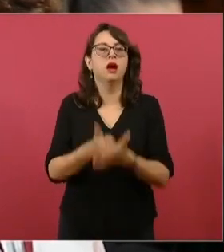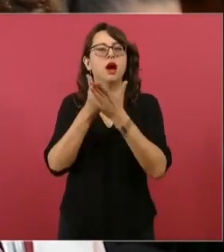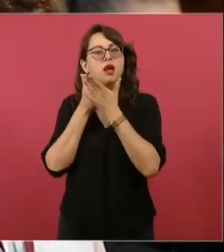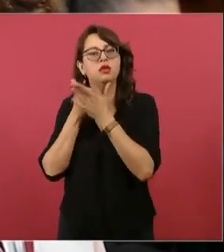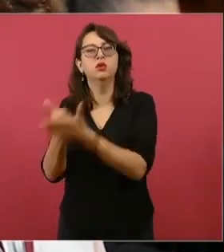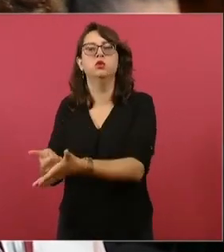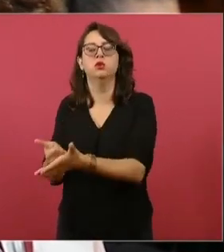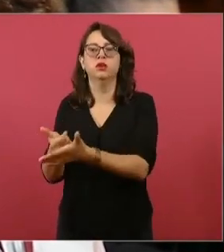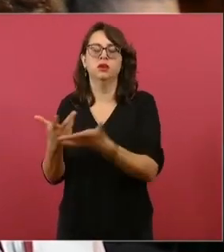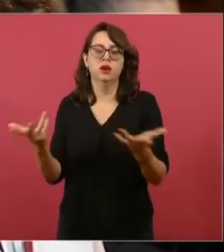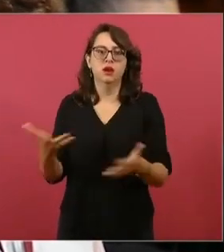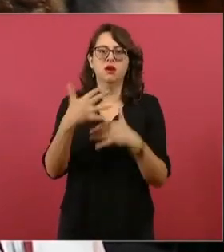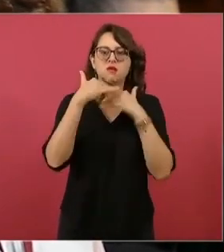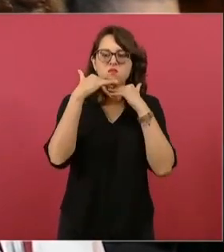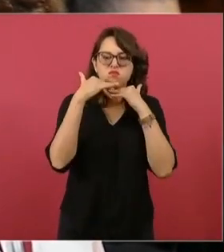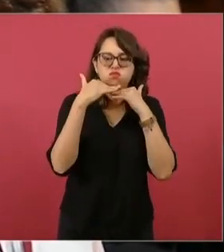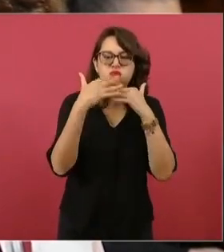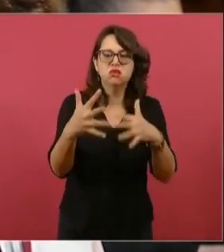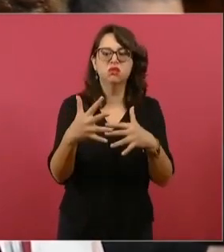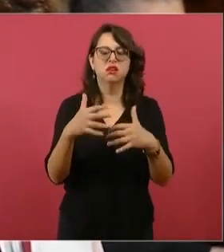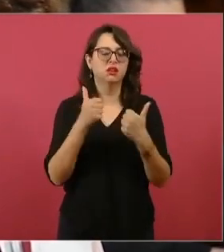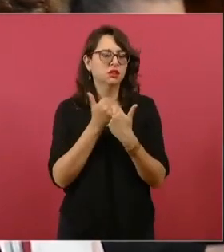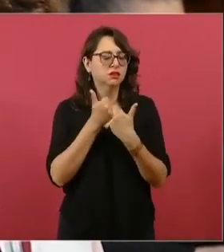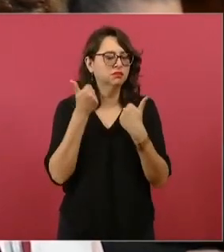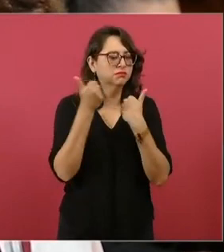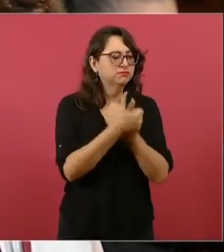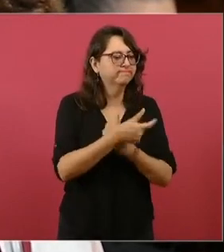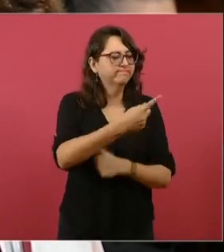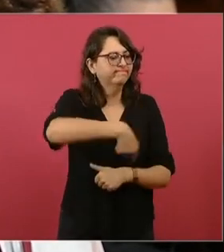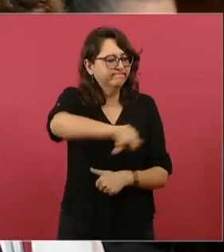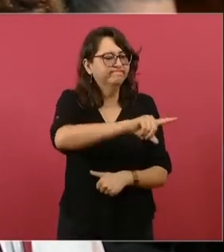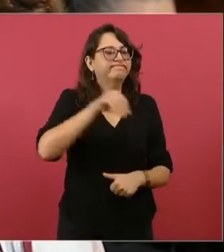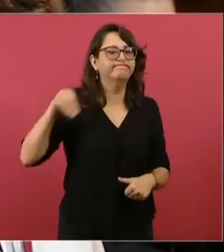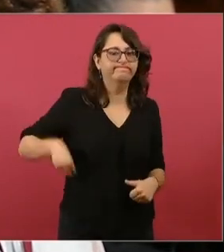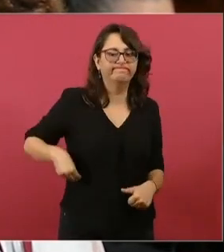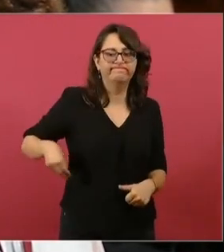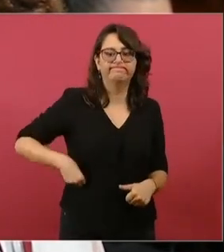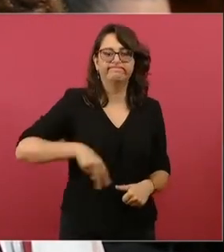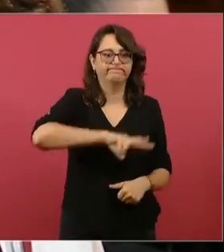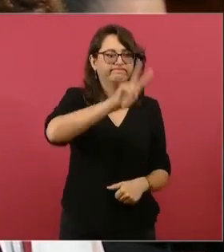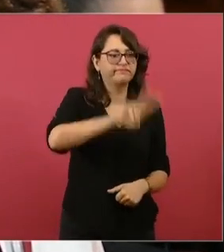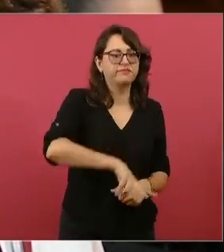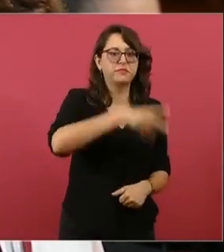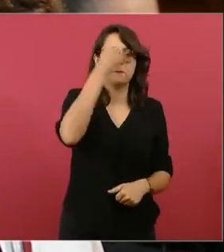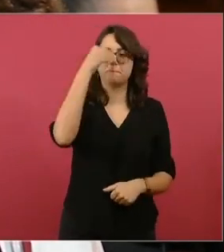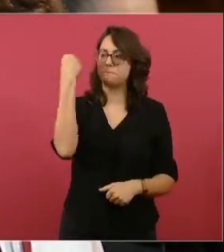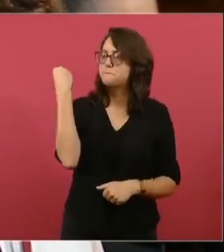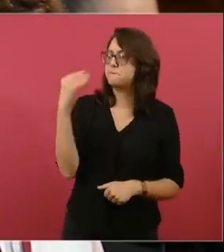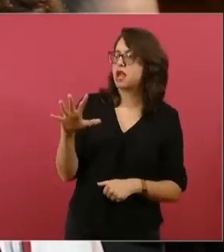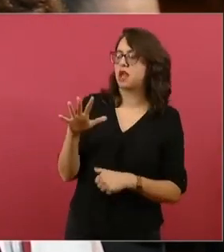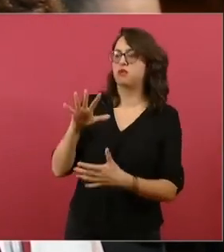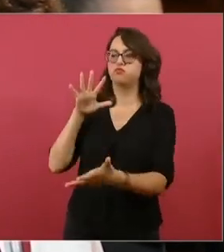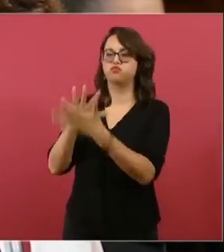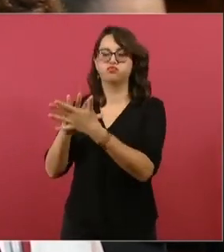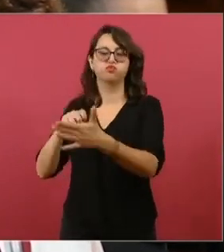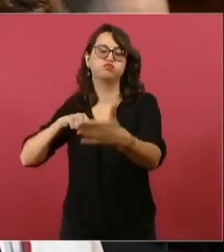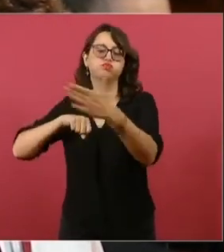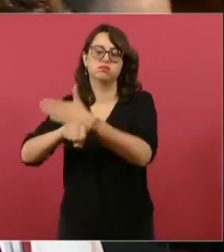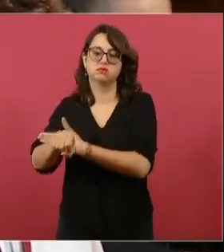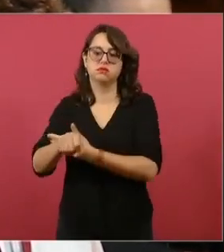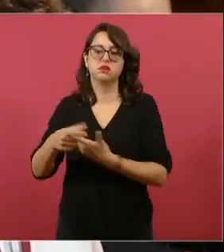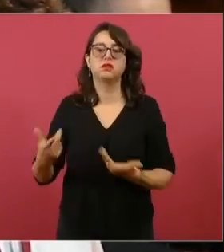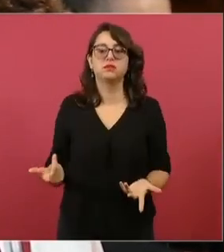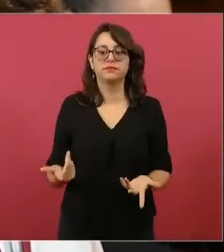permita que por corrupción e encubrimiento de los verdaderos culpables encarcelen a un inocente. Hoy somos